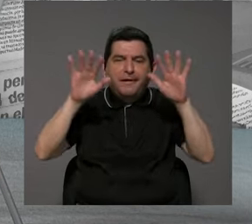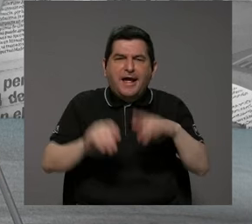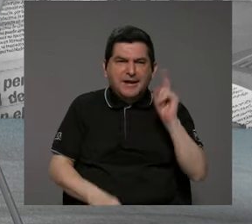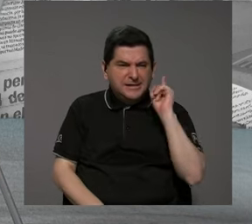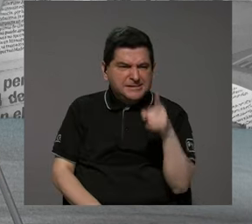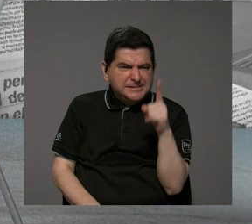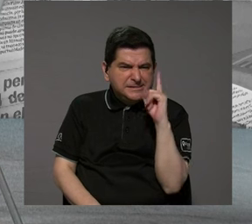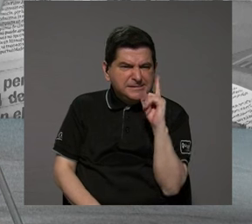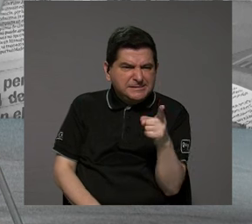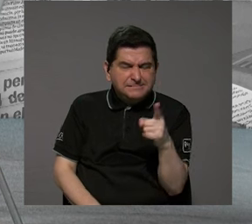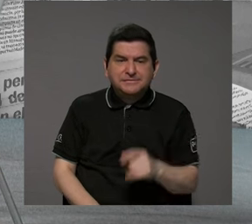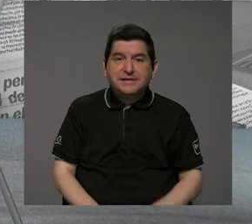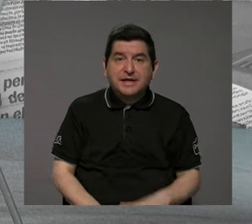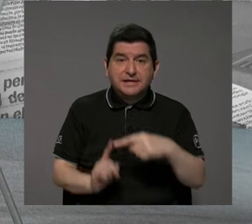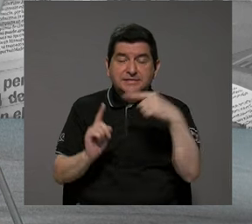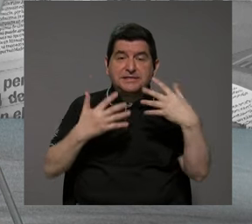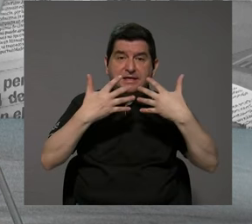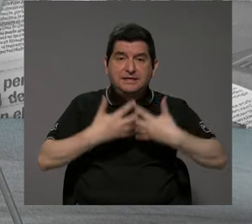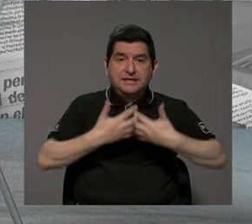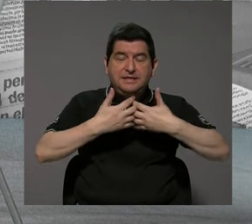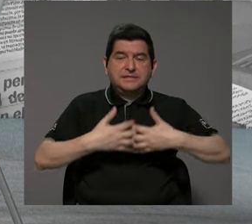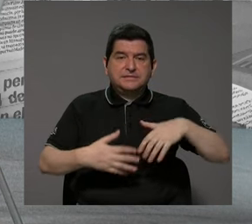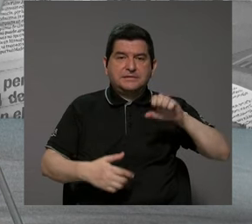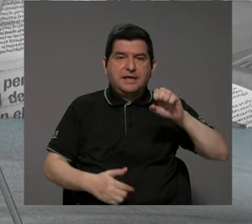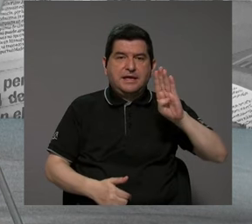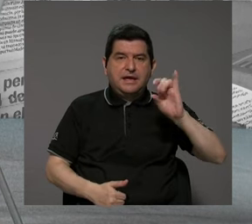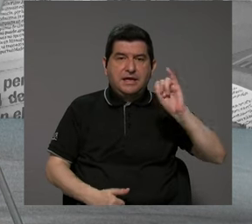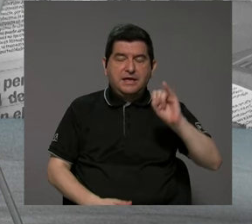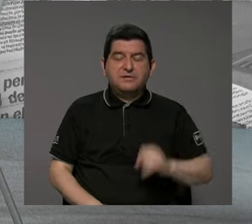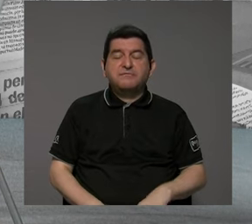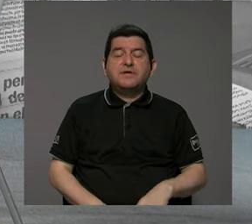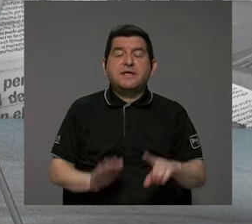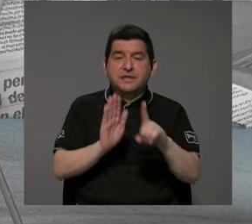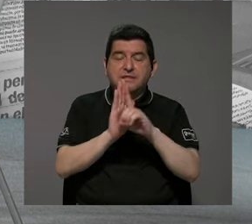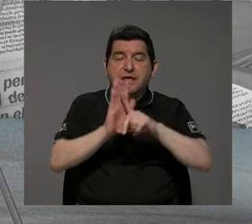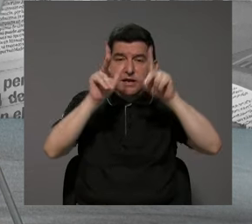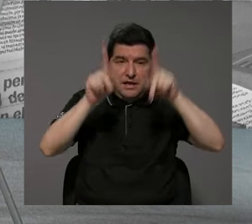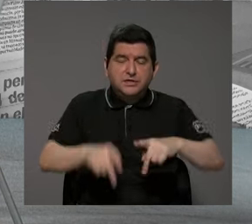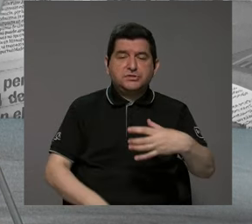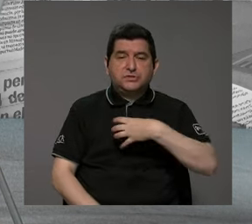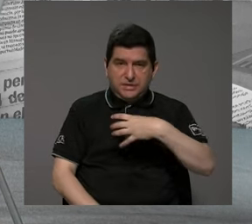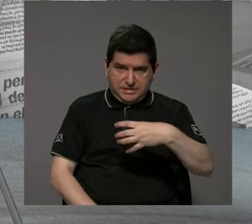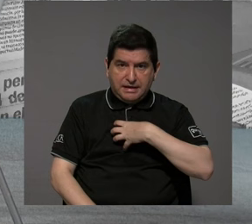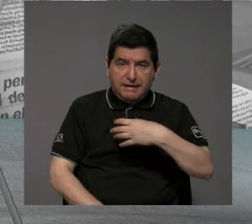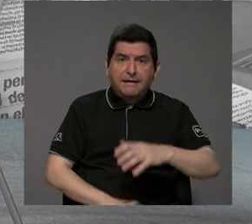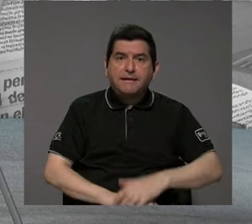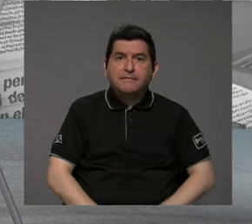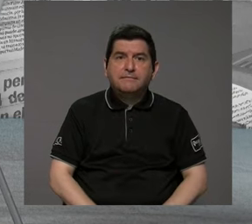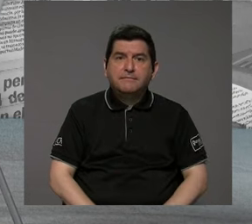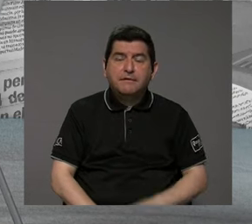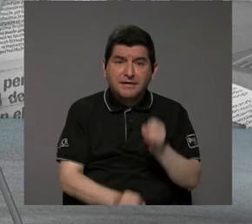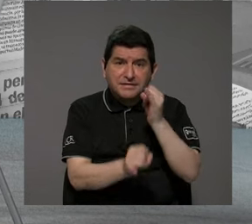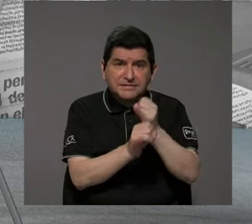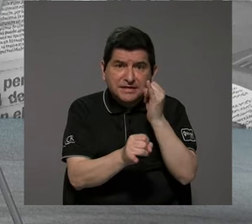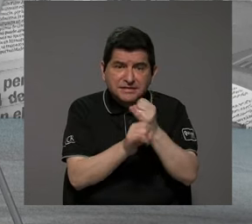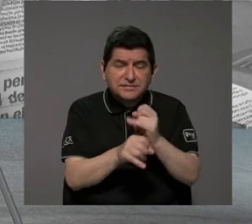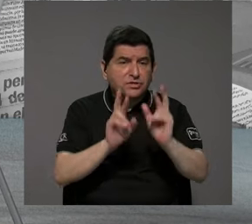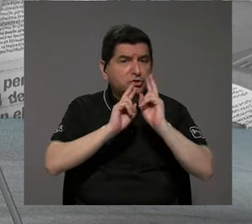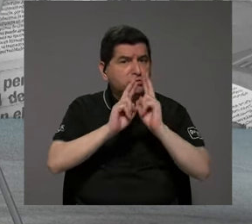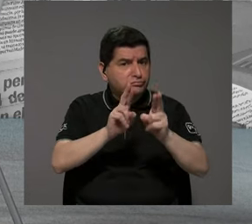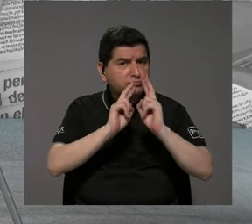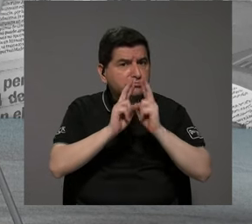intimidación de parte de la empresa Evi al derecho legítimo que tienen las personas a protestar si las instituciones no están